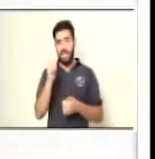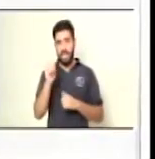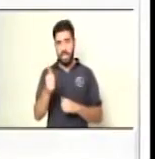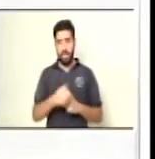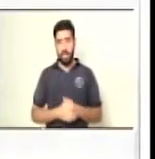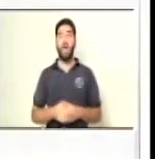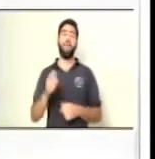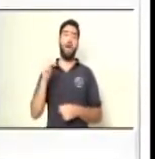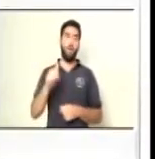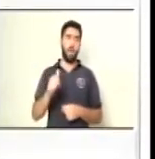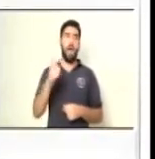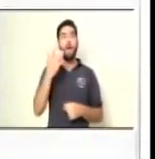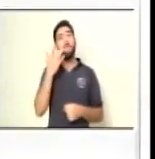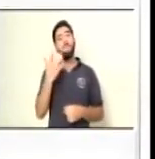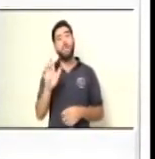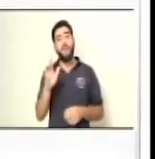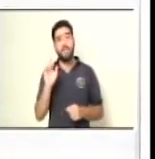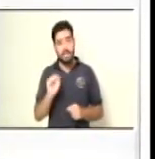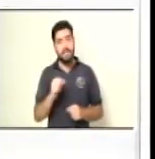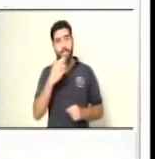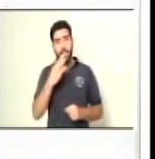15. Hagamos la comprobación.